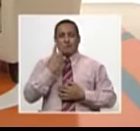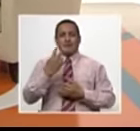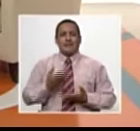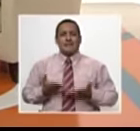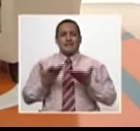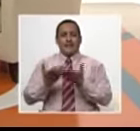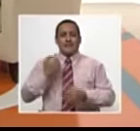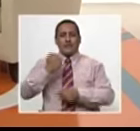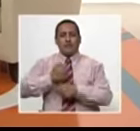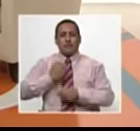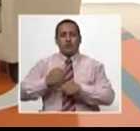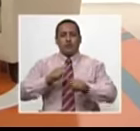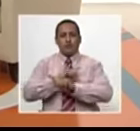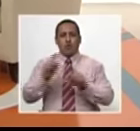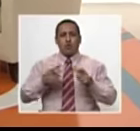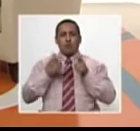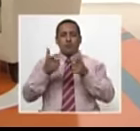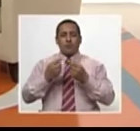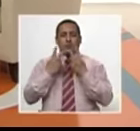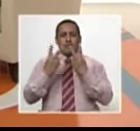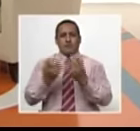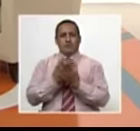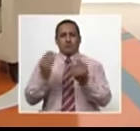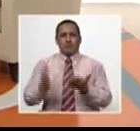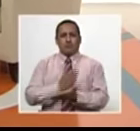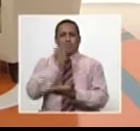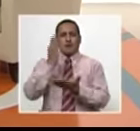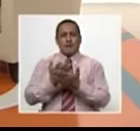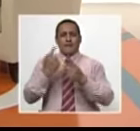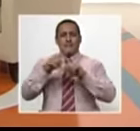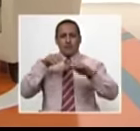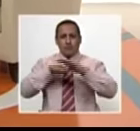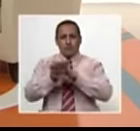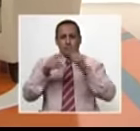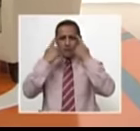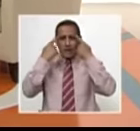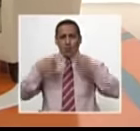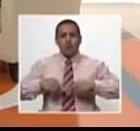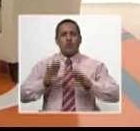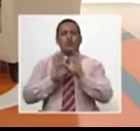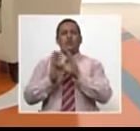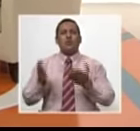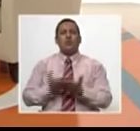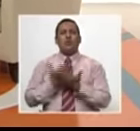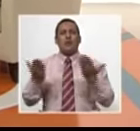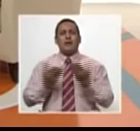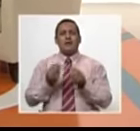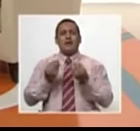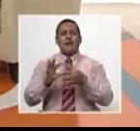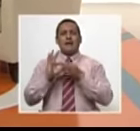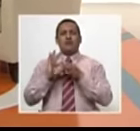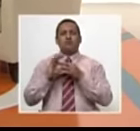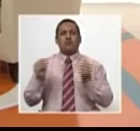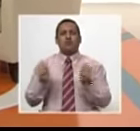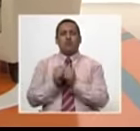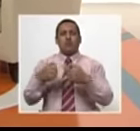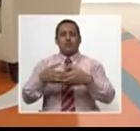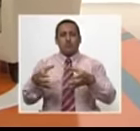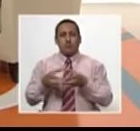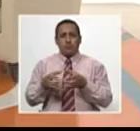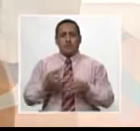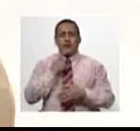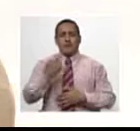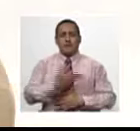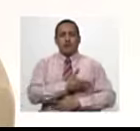dar ejecución sin control, porque si no se dan los desbandes. Pero esto dentro del marco constitucional, ¿cuál es la relación con la...? Bueno,